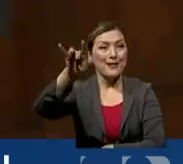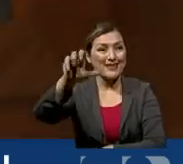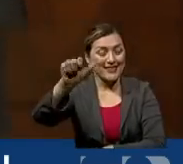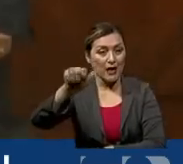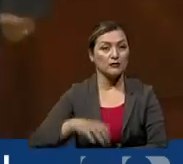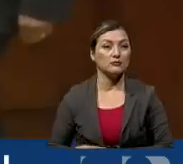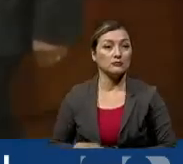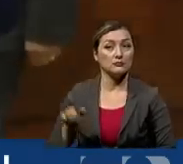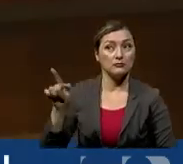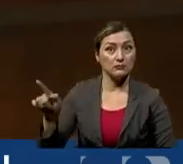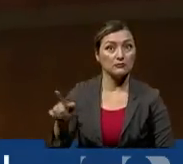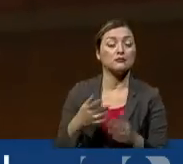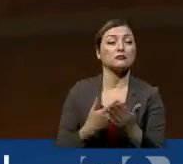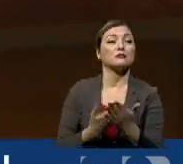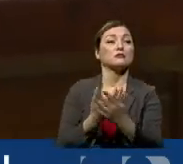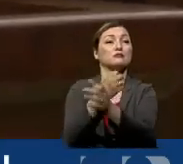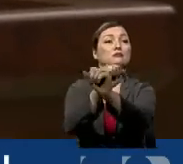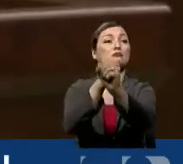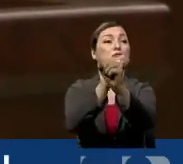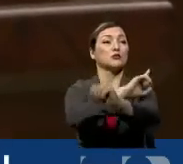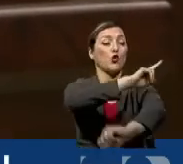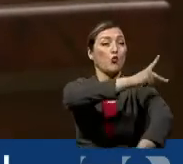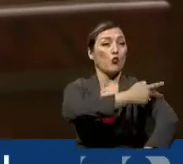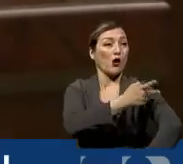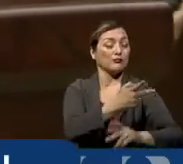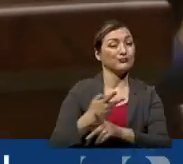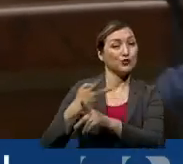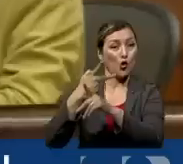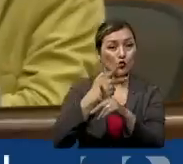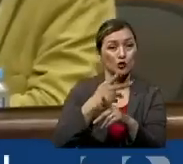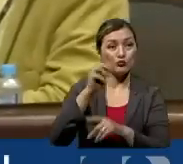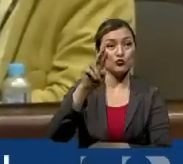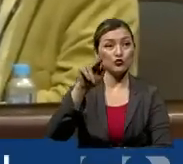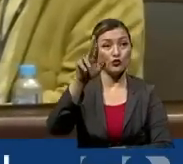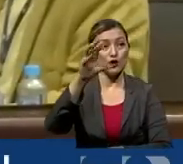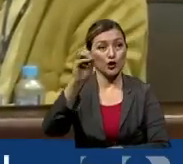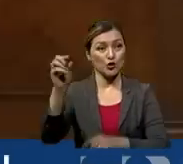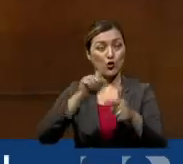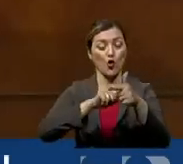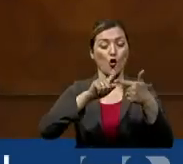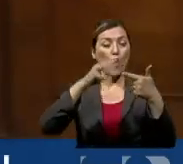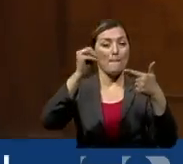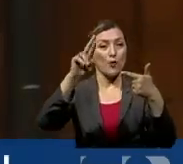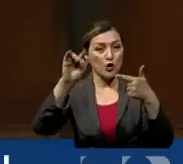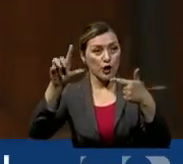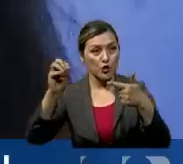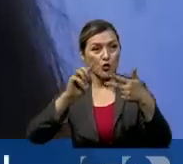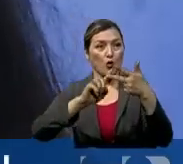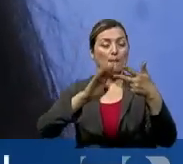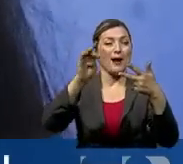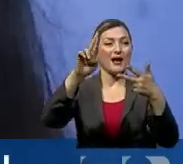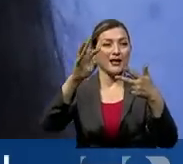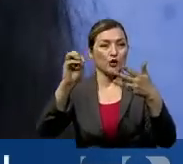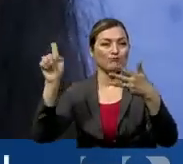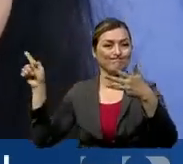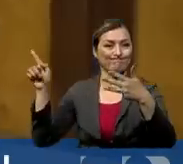los argumentos de la interpelación a los vocales del Consejo de la Judicatura, Fausto Murillo, Juan José Morillo, Maribel Barreno y la expresidenta María